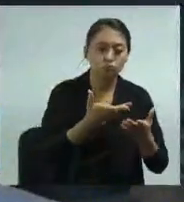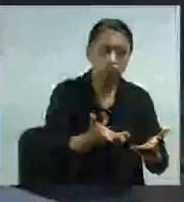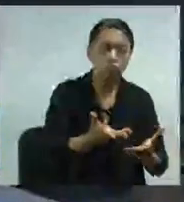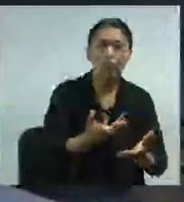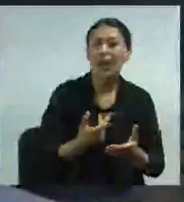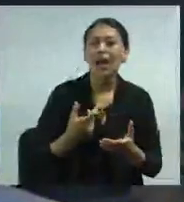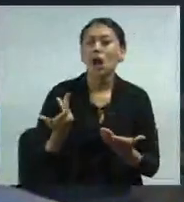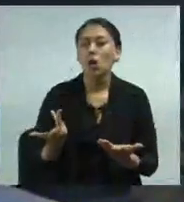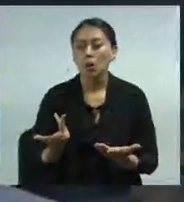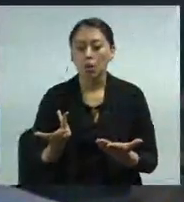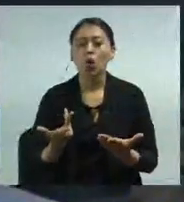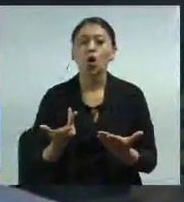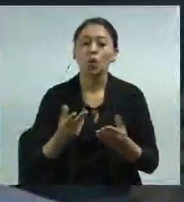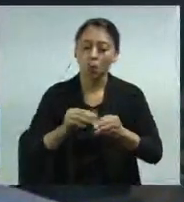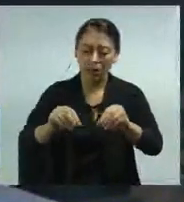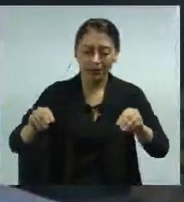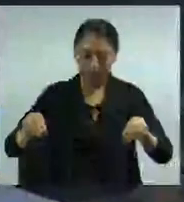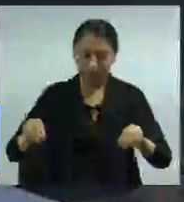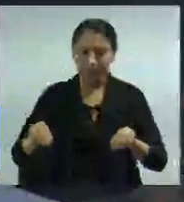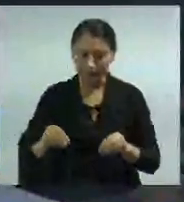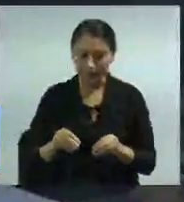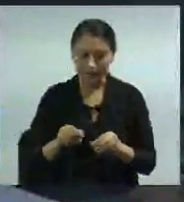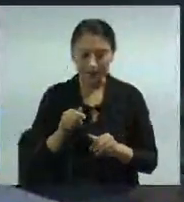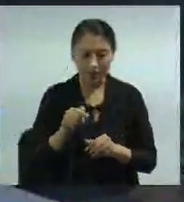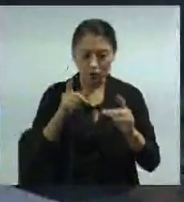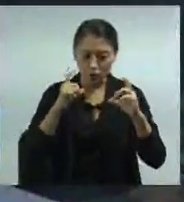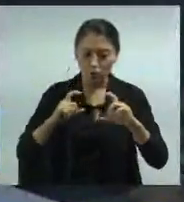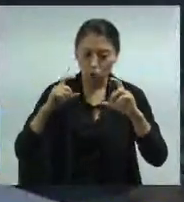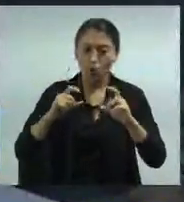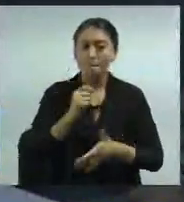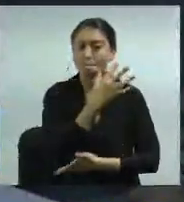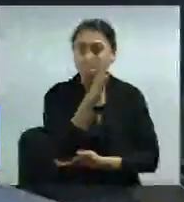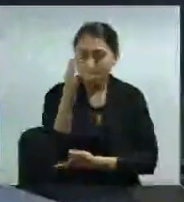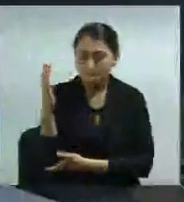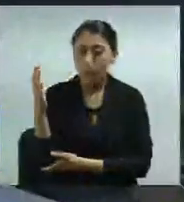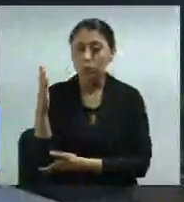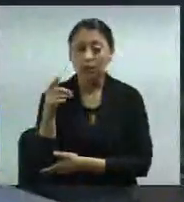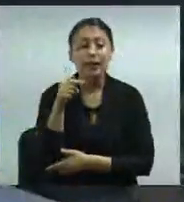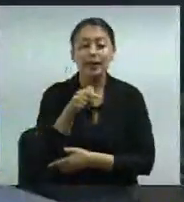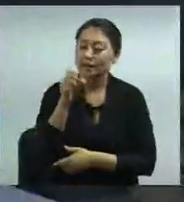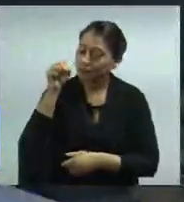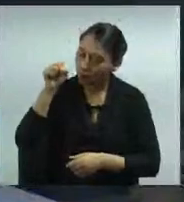ellos cuiden de bosque. Eso creo que nos vendría a ayudar